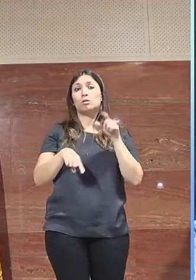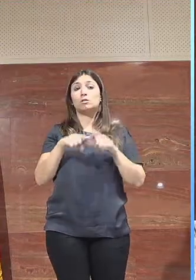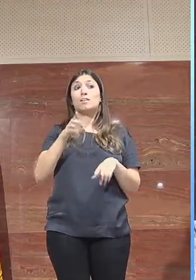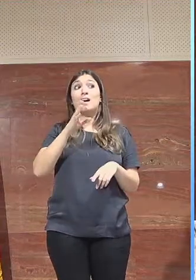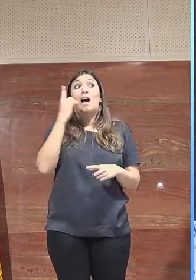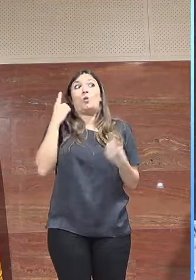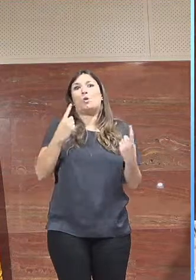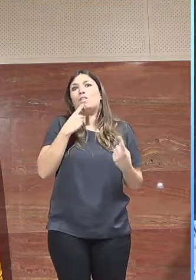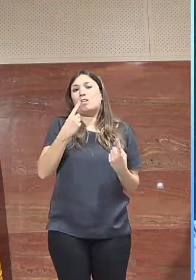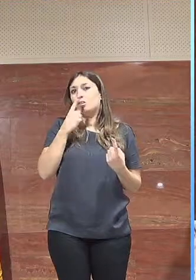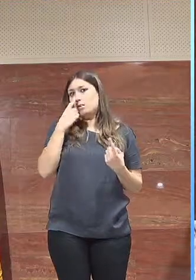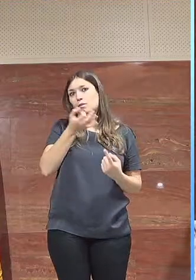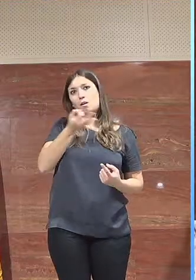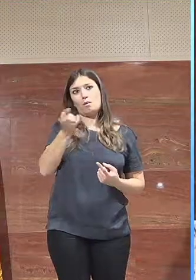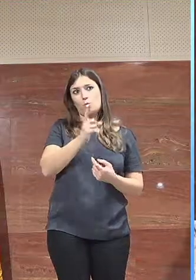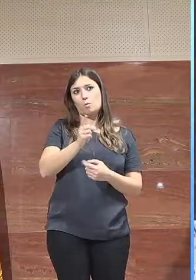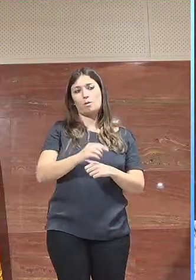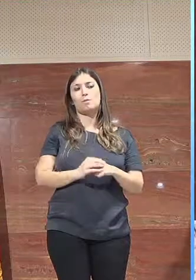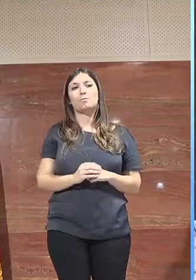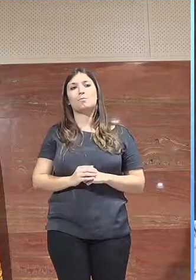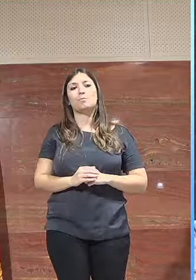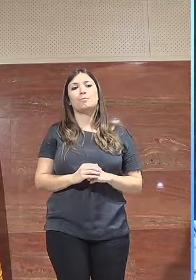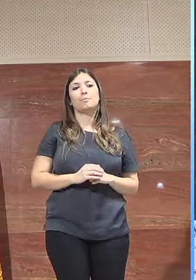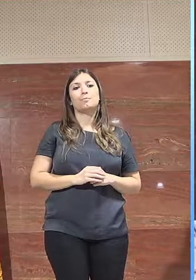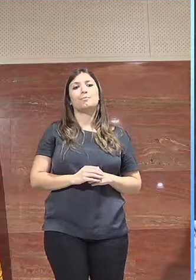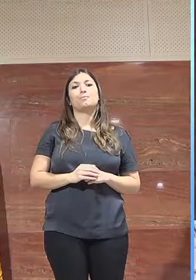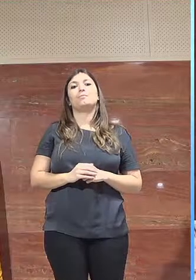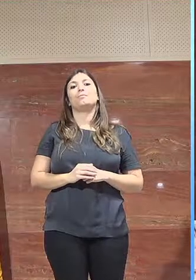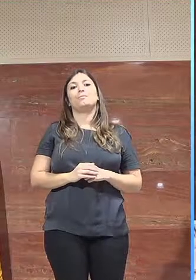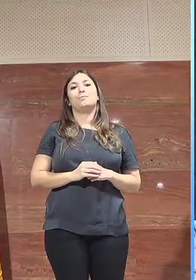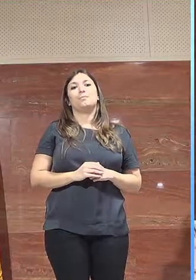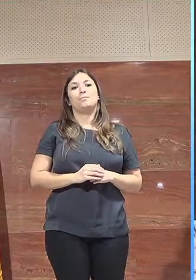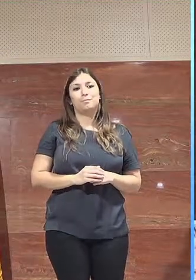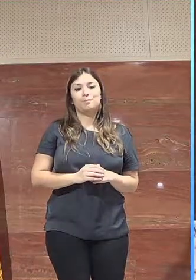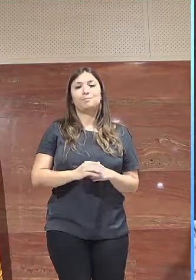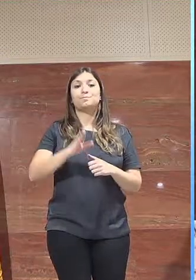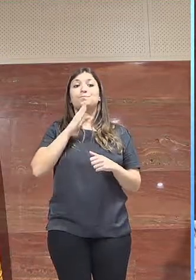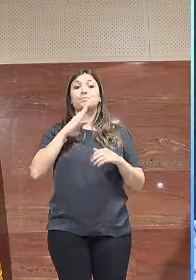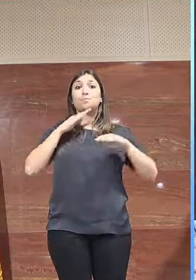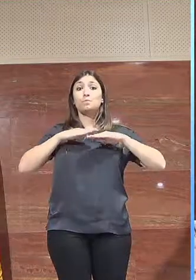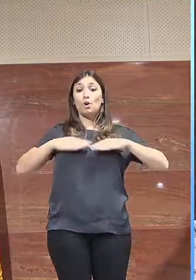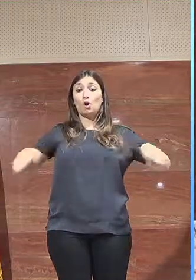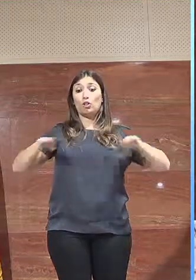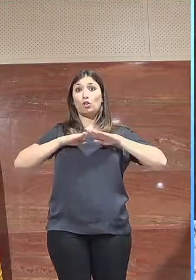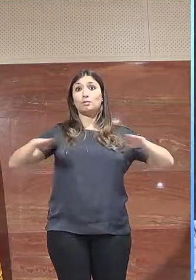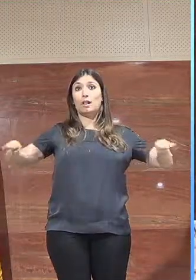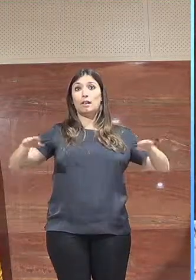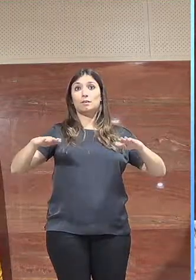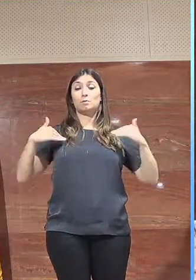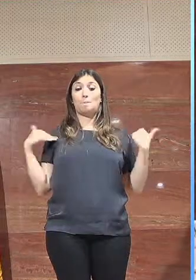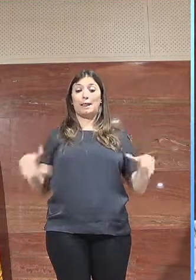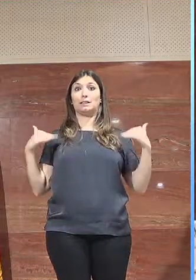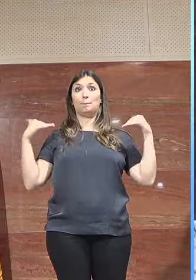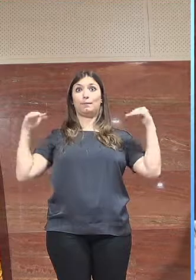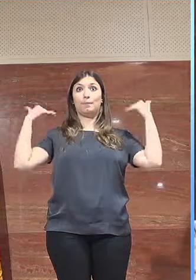que son inadecuados, ¿no? Dentro de lo que es la circulación horizontal, pues bueno, sigue llamando la atención y aquí también pues,